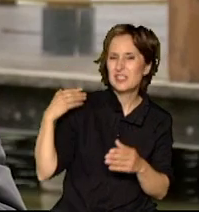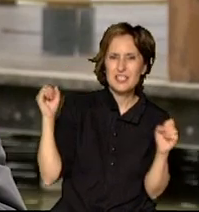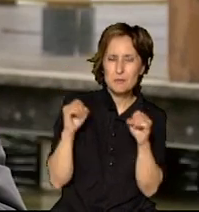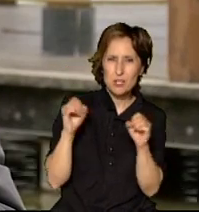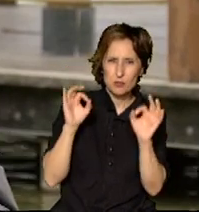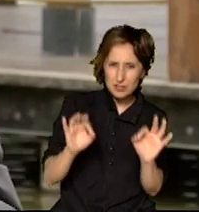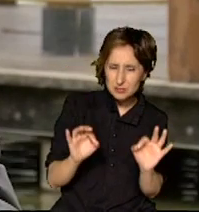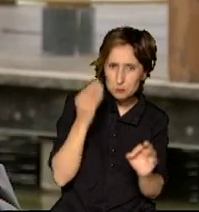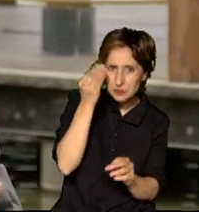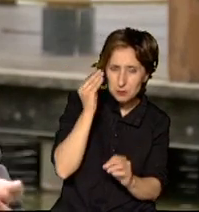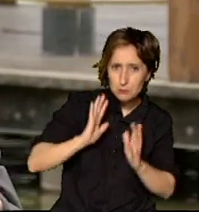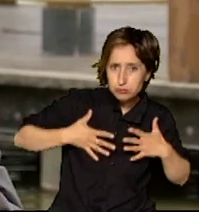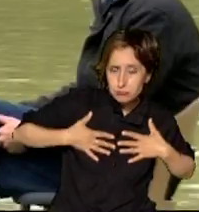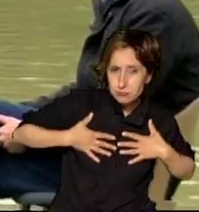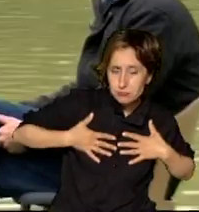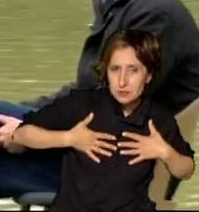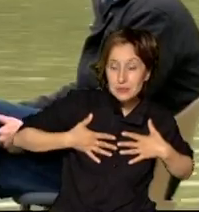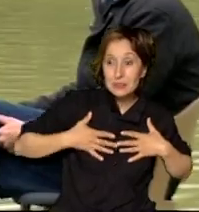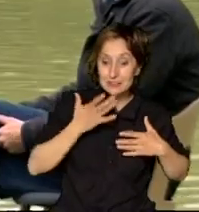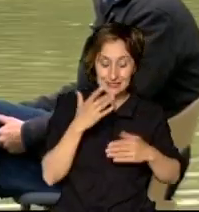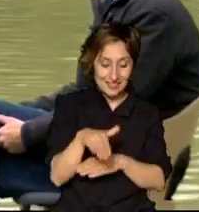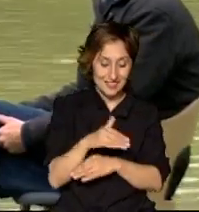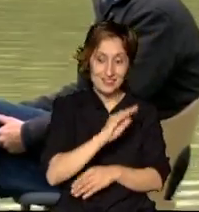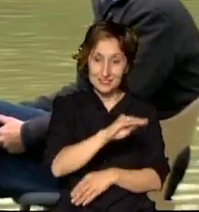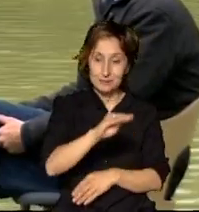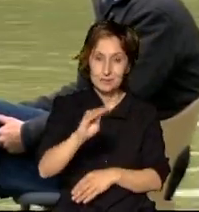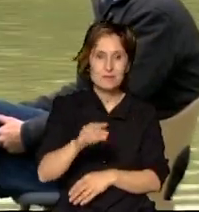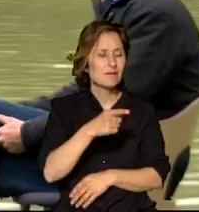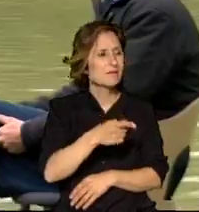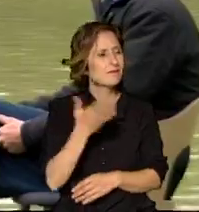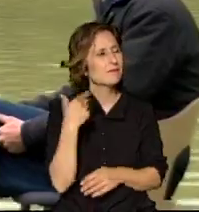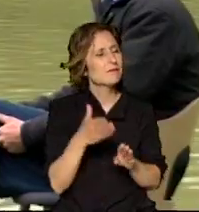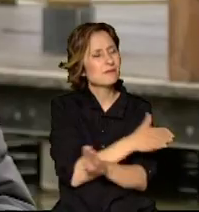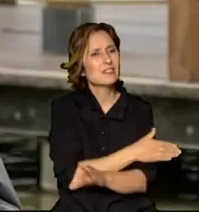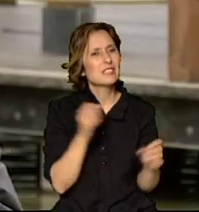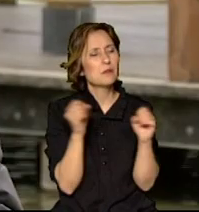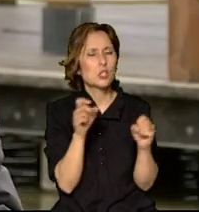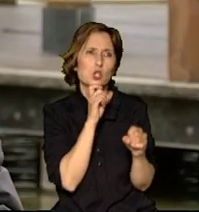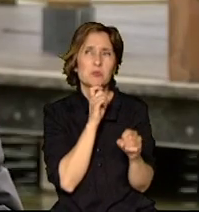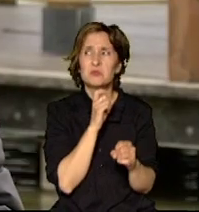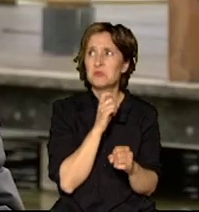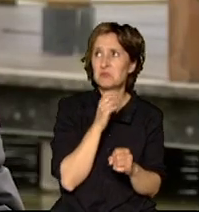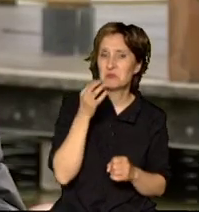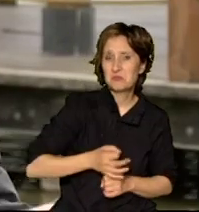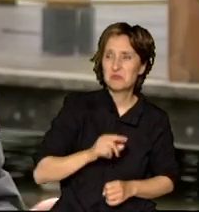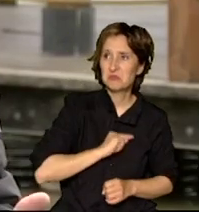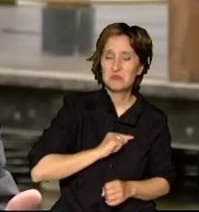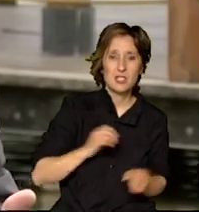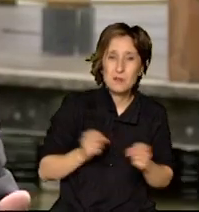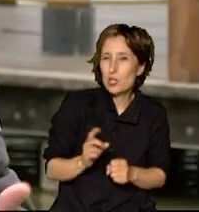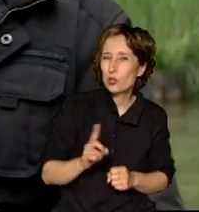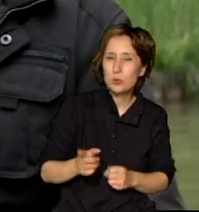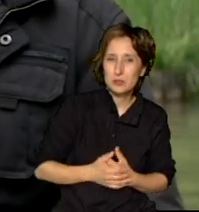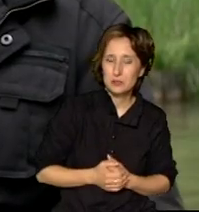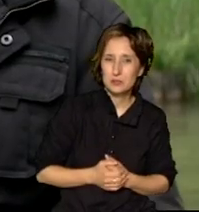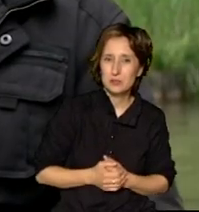tenido? Porque realmente, si salimos a la calle y preguntamos, ¿para ti cómo ha sido este invierno? Pues no ha sido invierno. También es verdad porque